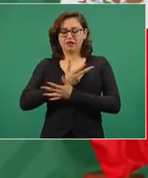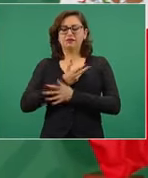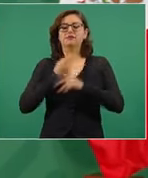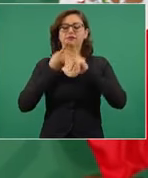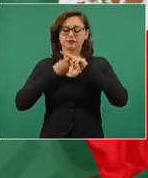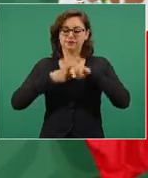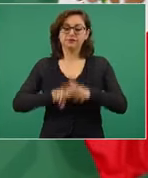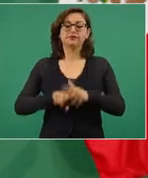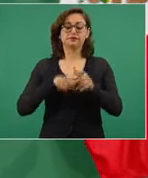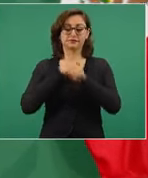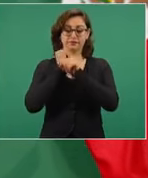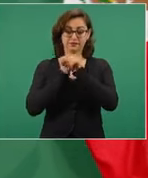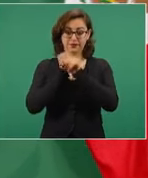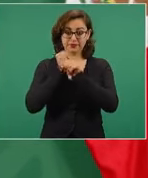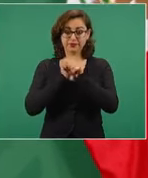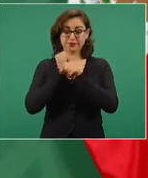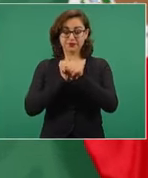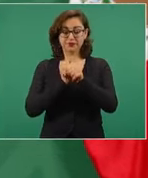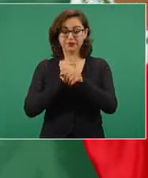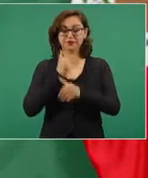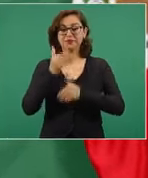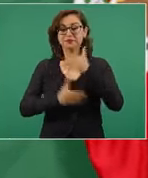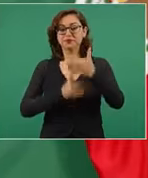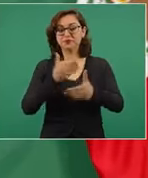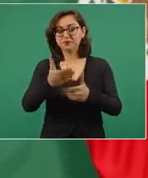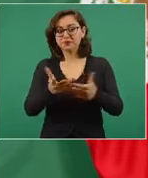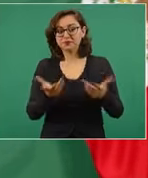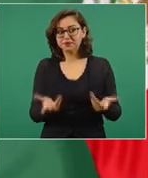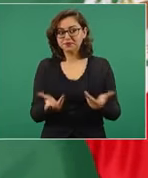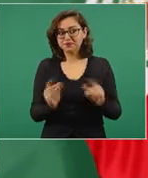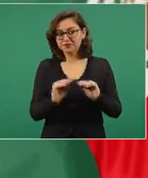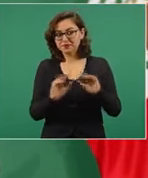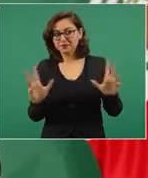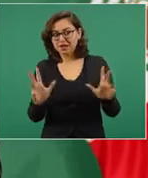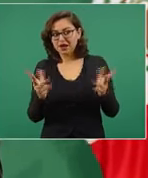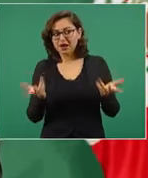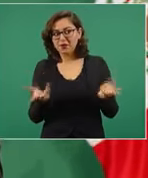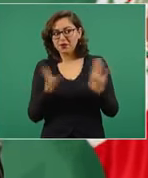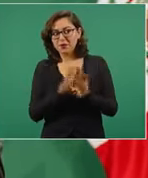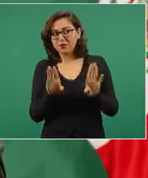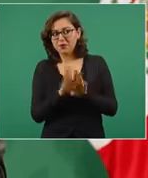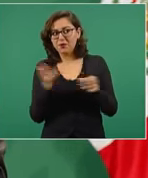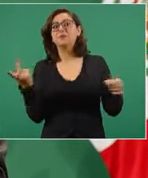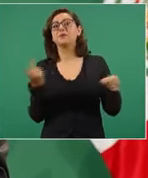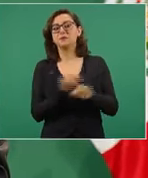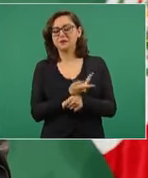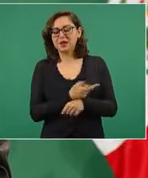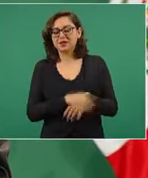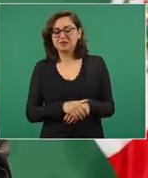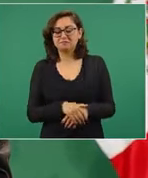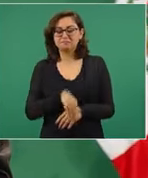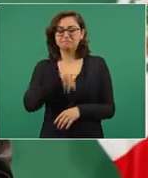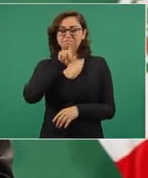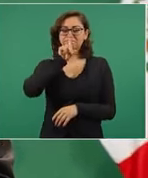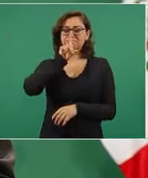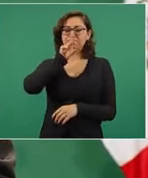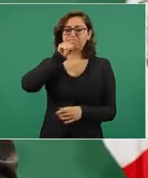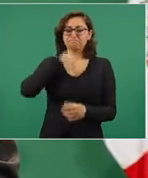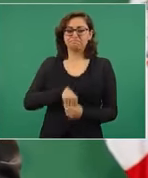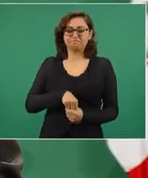y no se ha aclarado hasta ahora lo que realmente pasó.